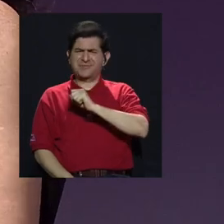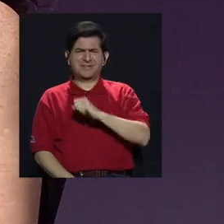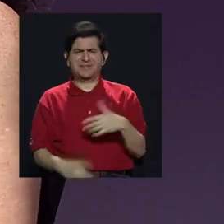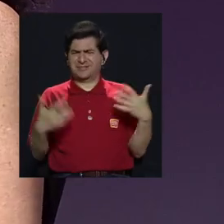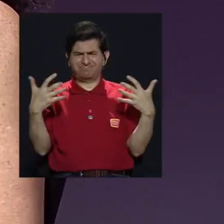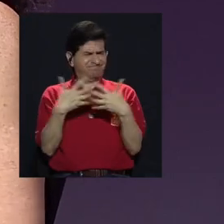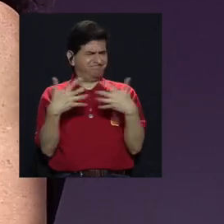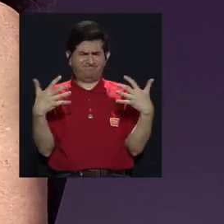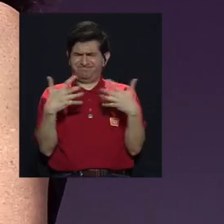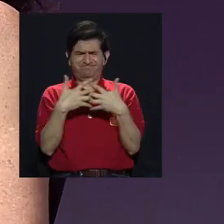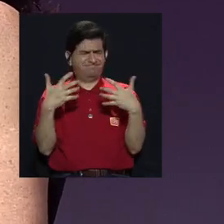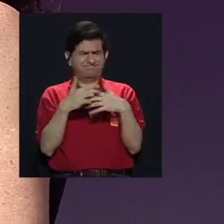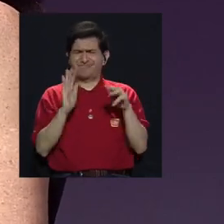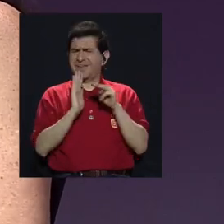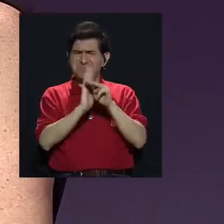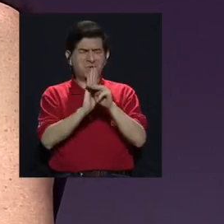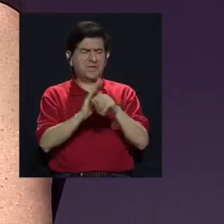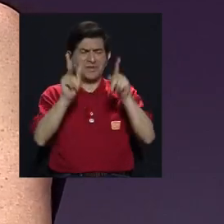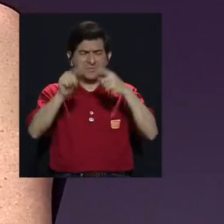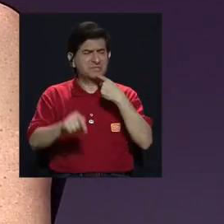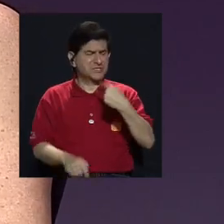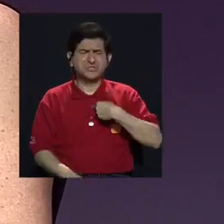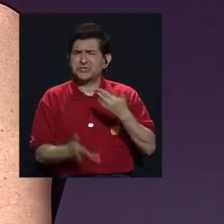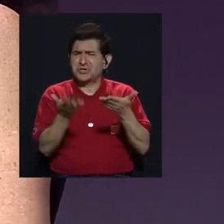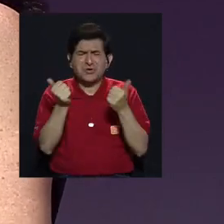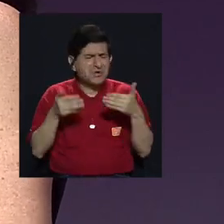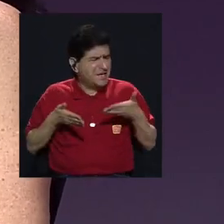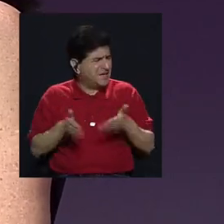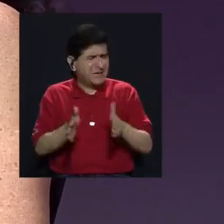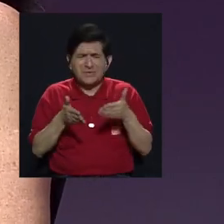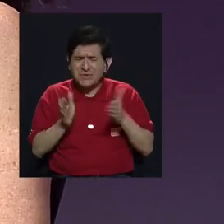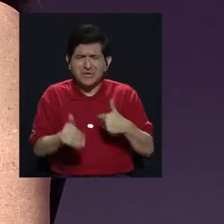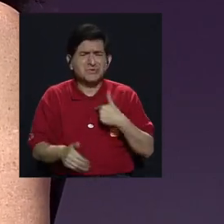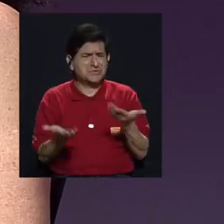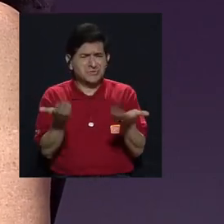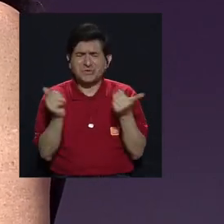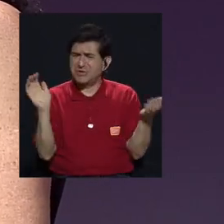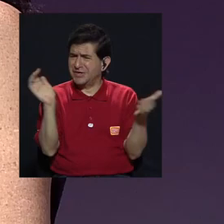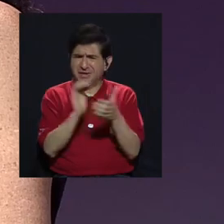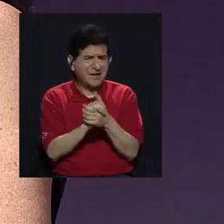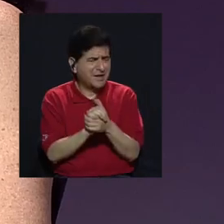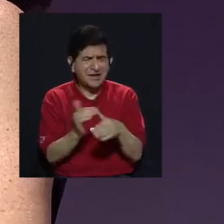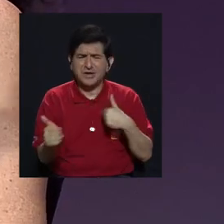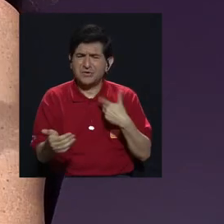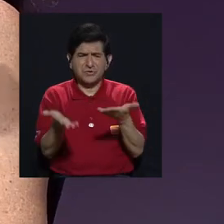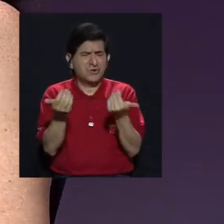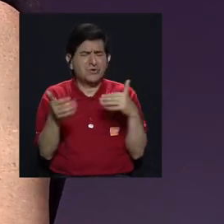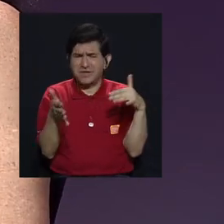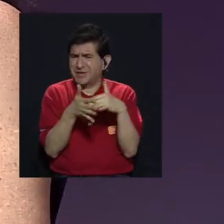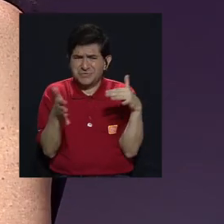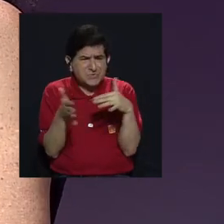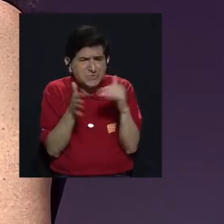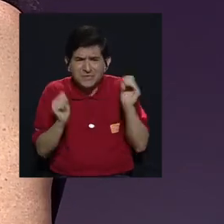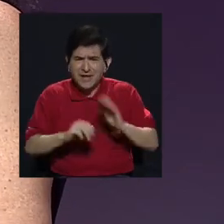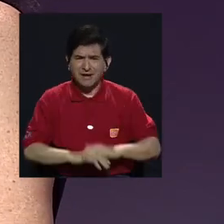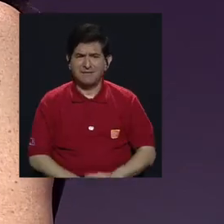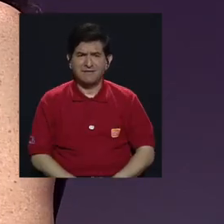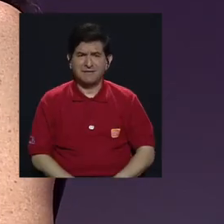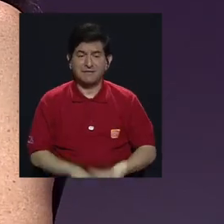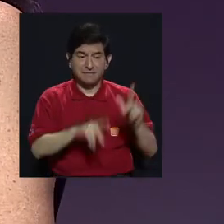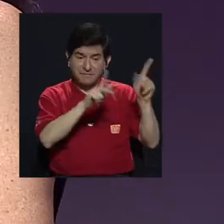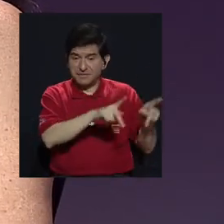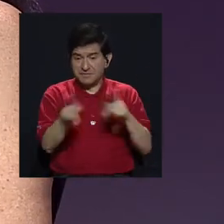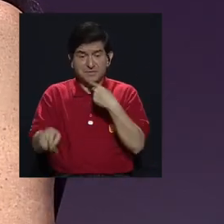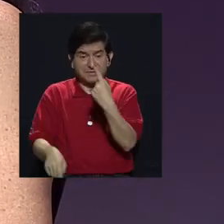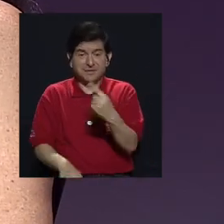que no encaja en esos patrones, ¿verdad? Mucha gente dice, no, yo no quiero tener hijos, yo no me quiero casar, yo no quiero estudiar incluso. Y así hay